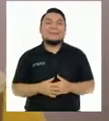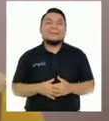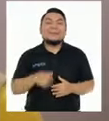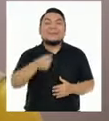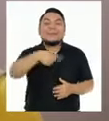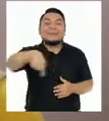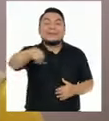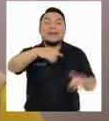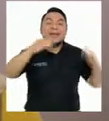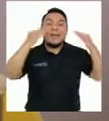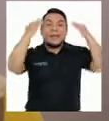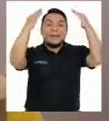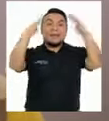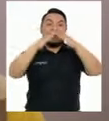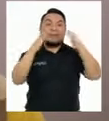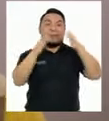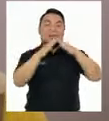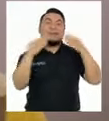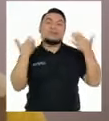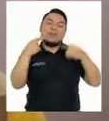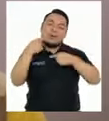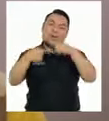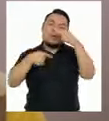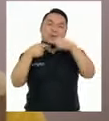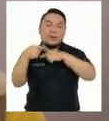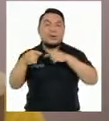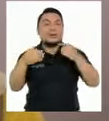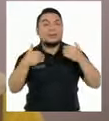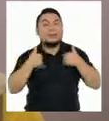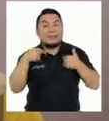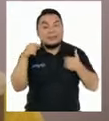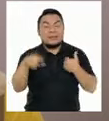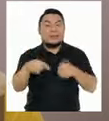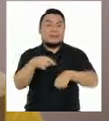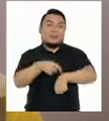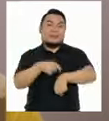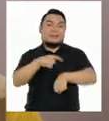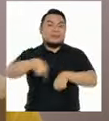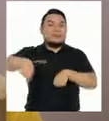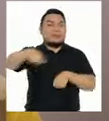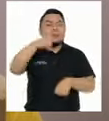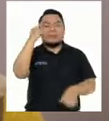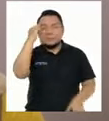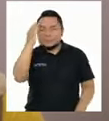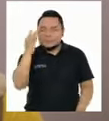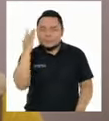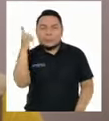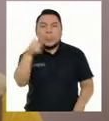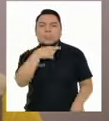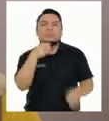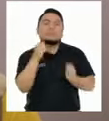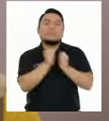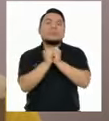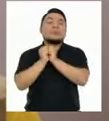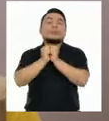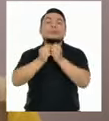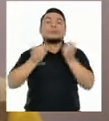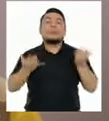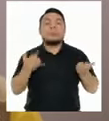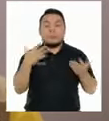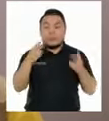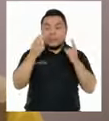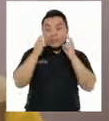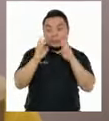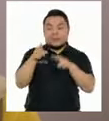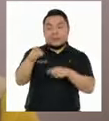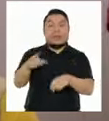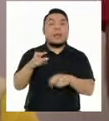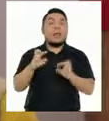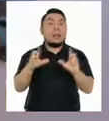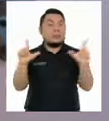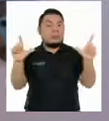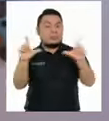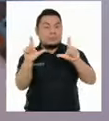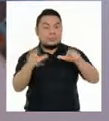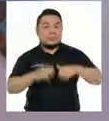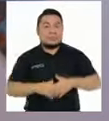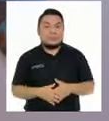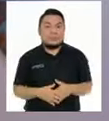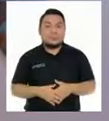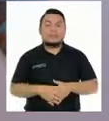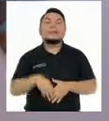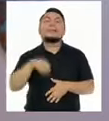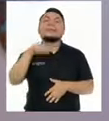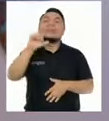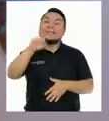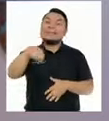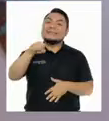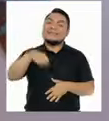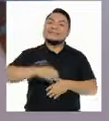Adultos en casa, como todos los días, tenemos este momento para reflexionar juntos sobre lo que hemos visto en el programa. Sí,